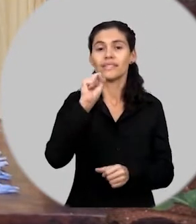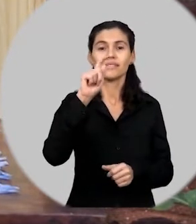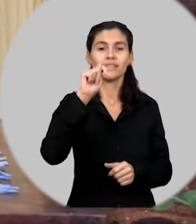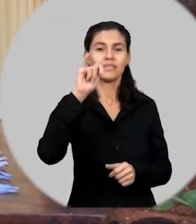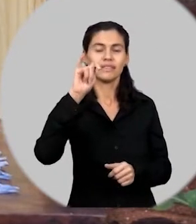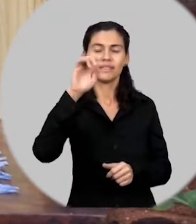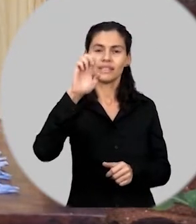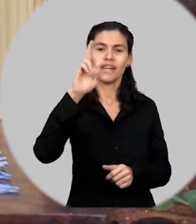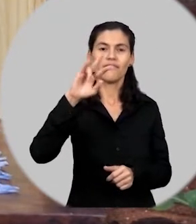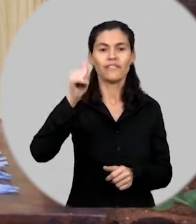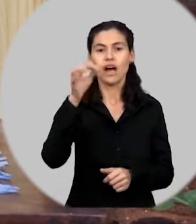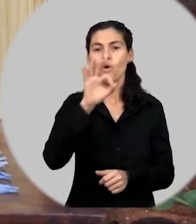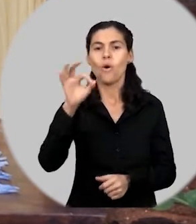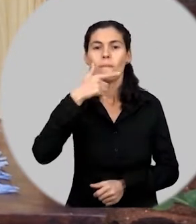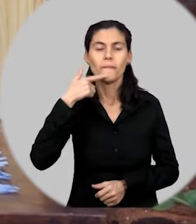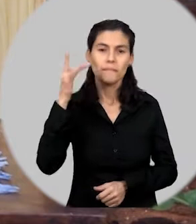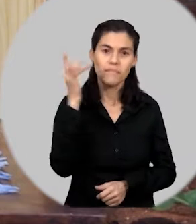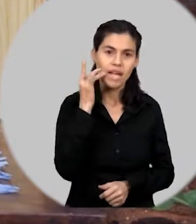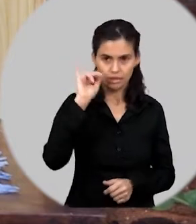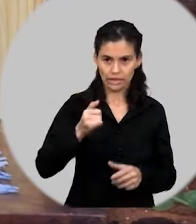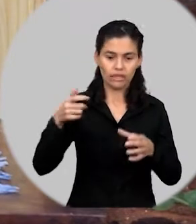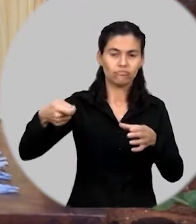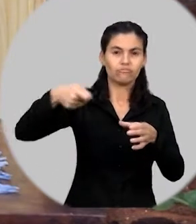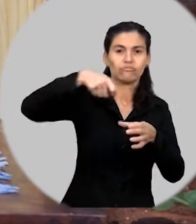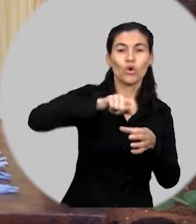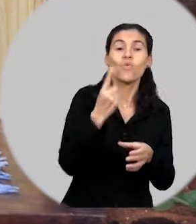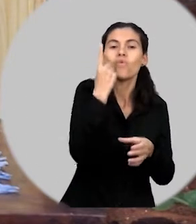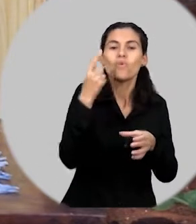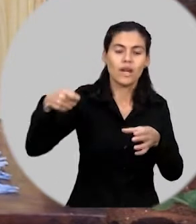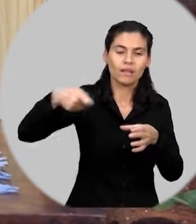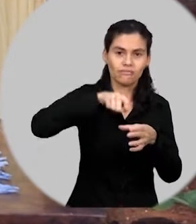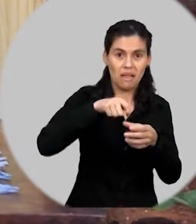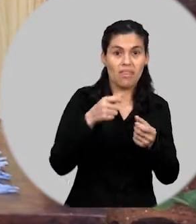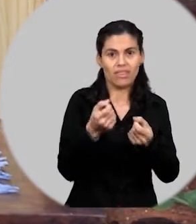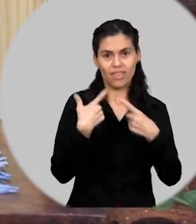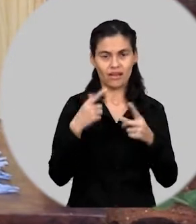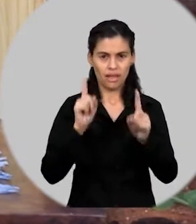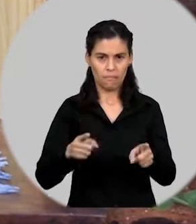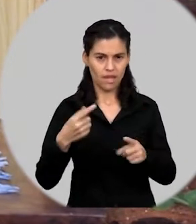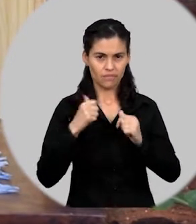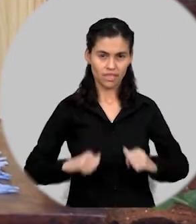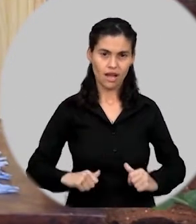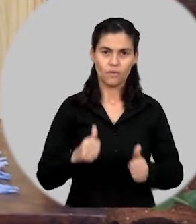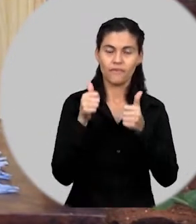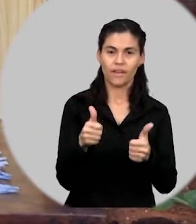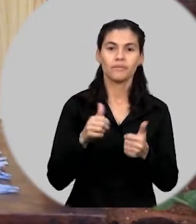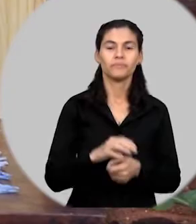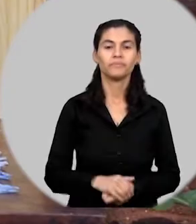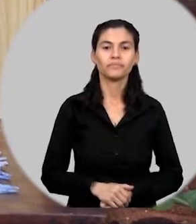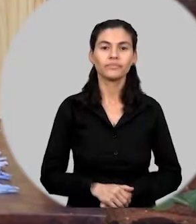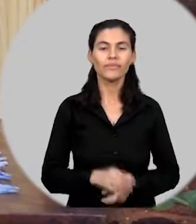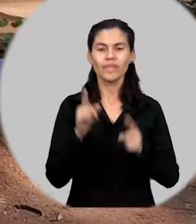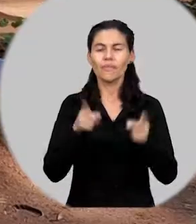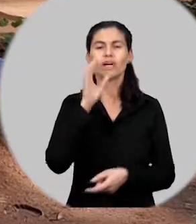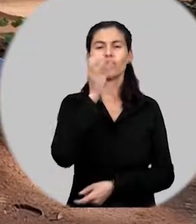poquitito de stevia o una cucharadita de miel, que le quedaría muy bien y también aporta otras propiedades beneficiosas para el